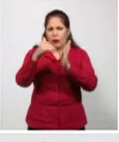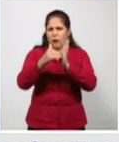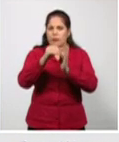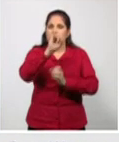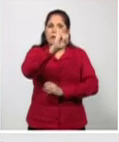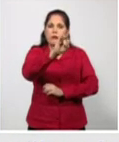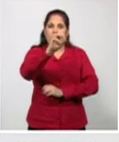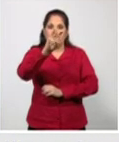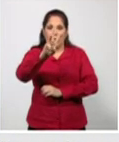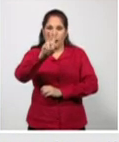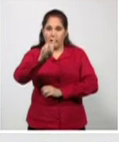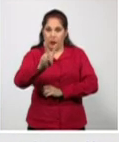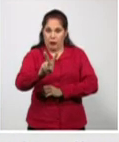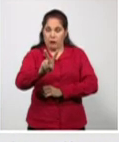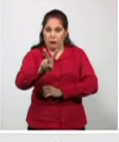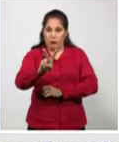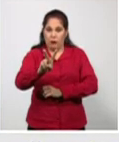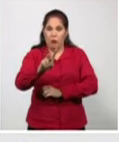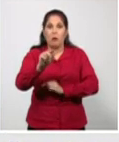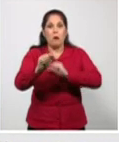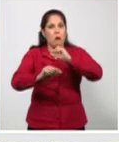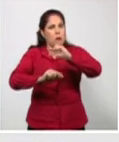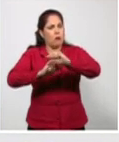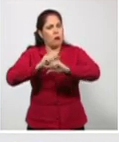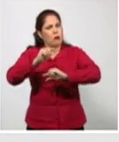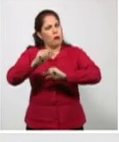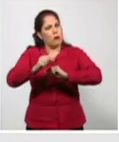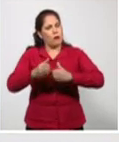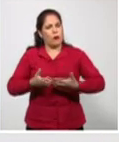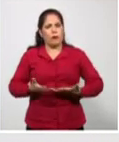5.732, con una evolución clínica estable.